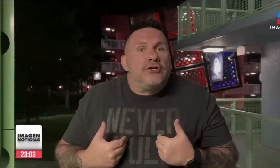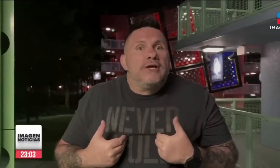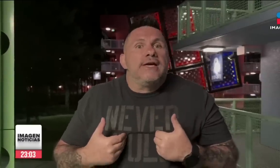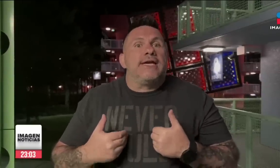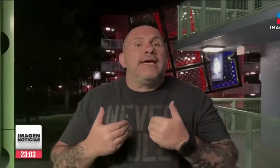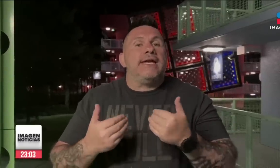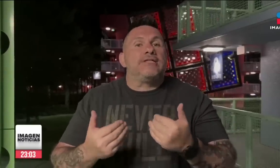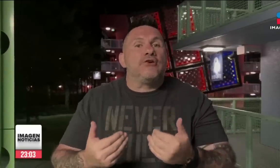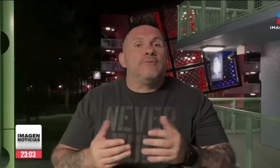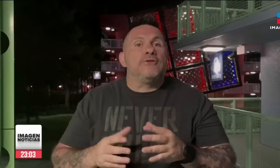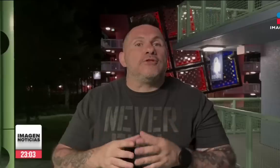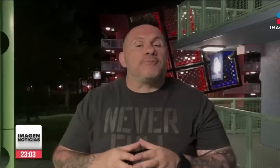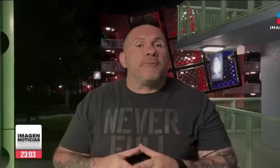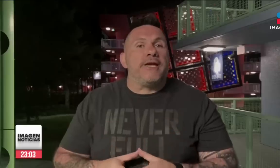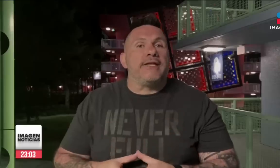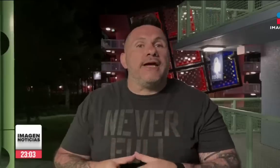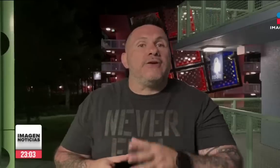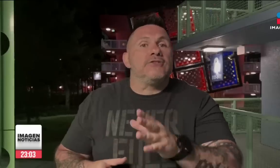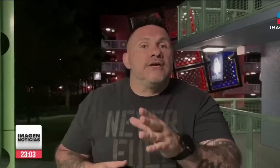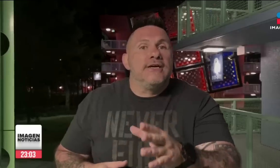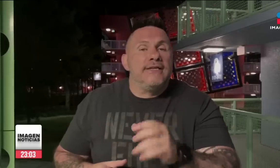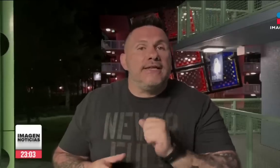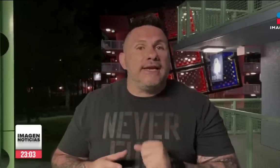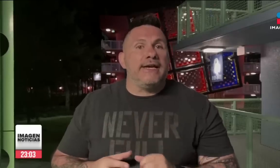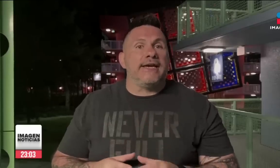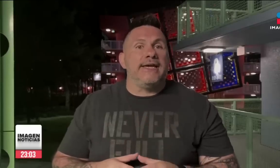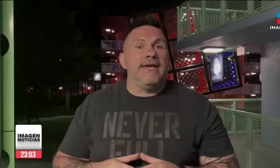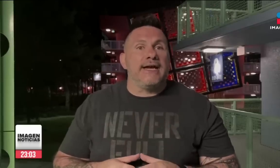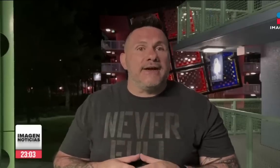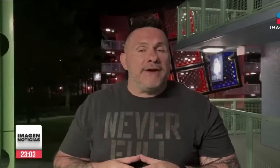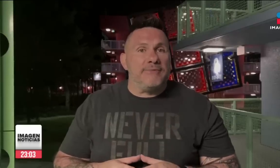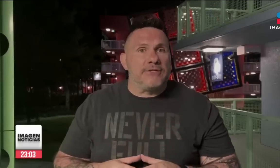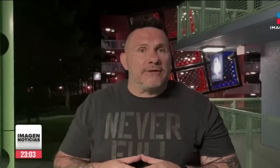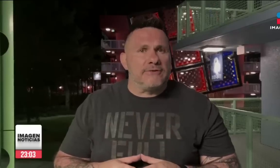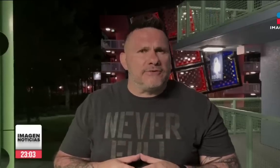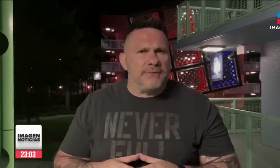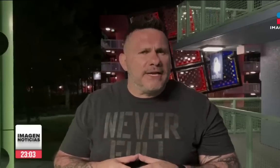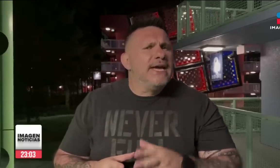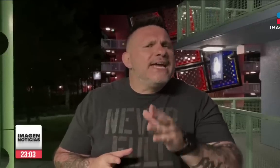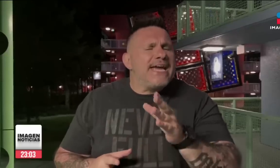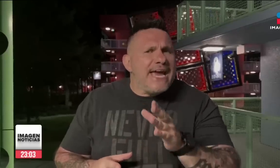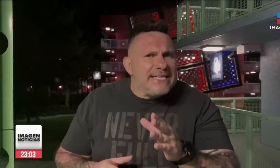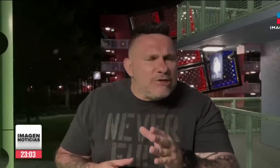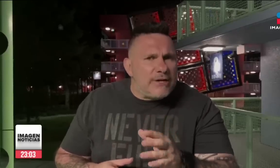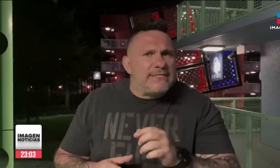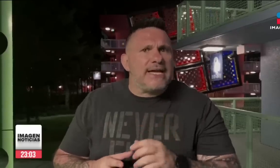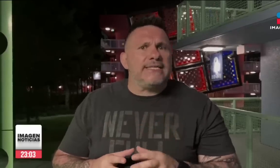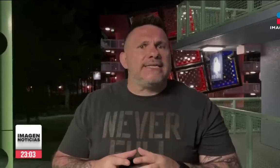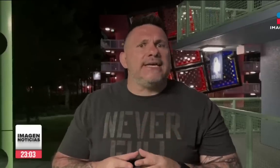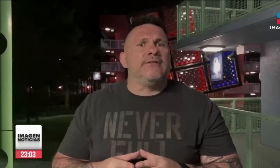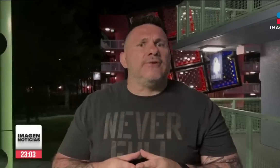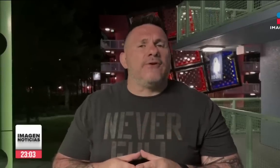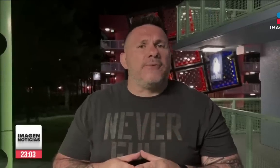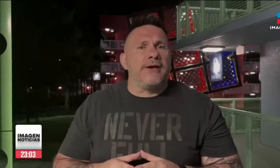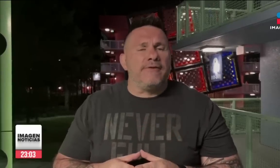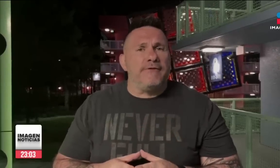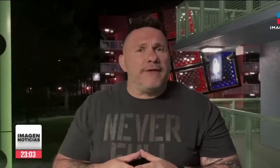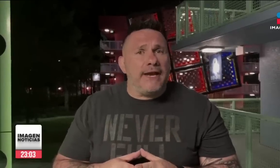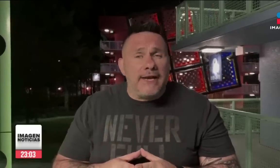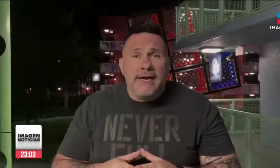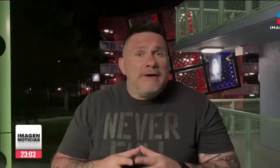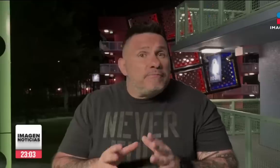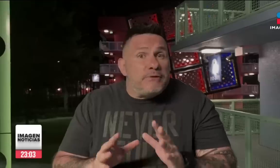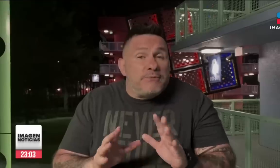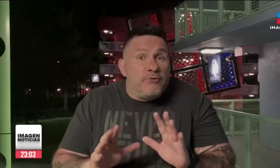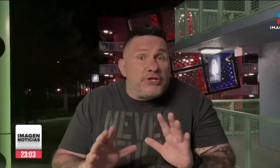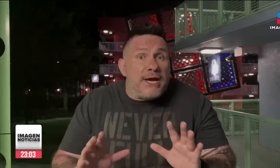nosotros quienes somos los propietarios de la energía que vamos a consumir. ¿Qué es lo que está haciendo el gobierno